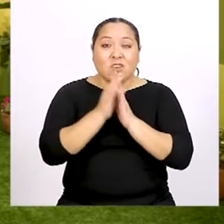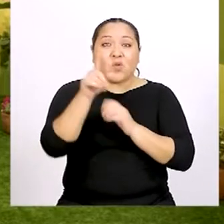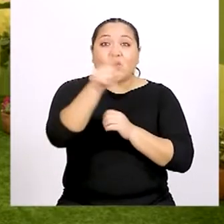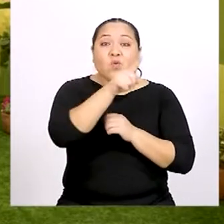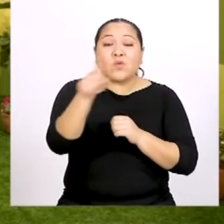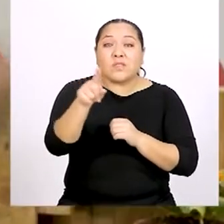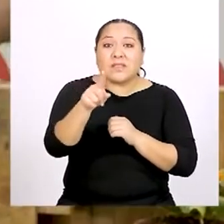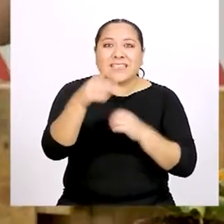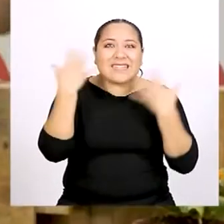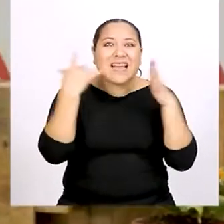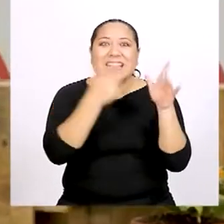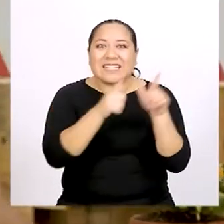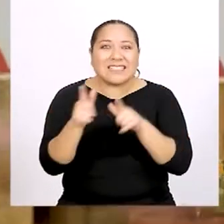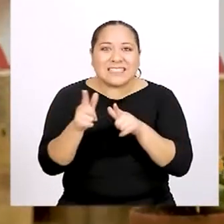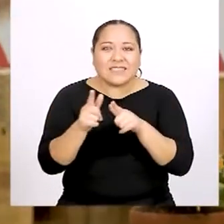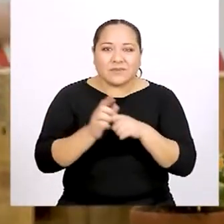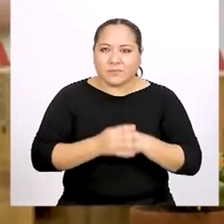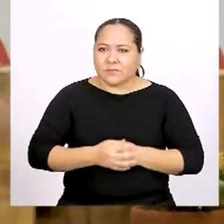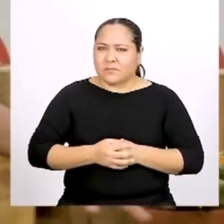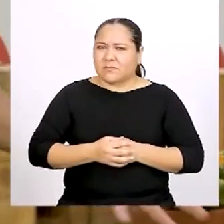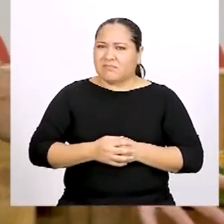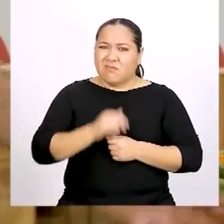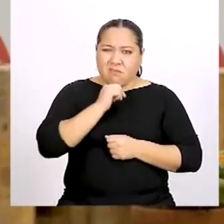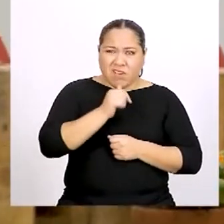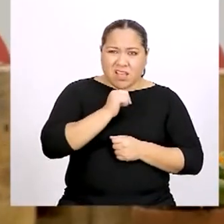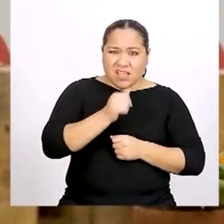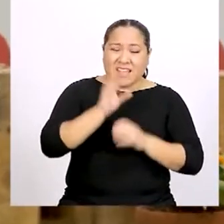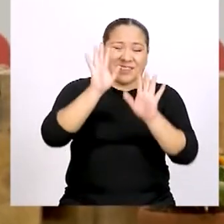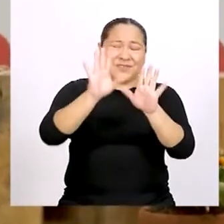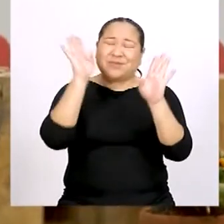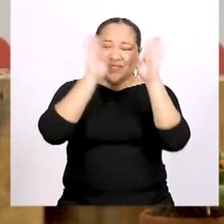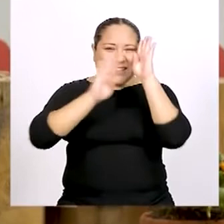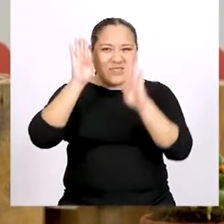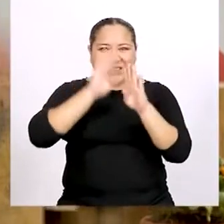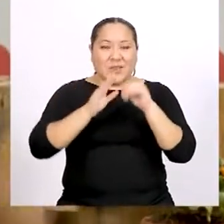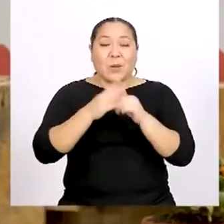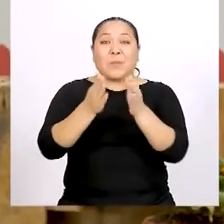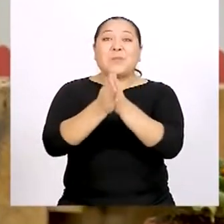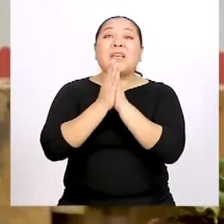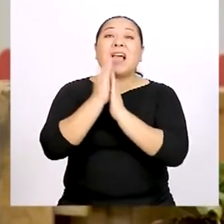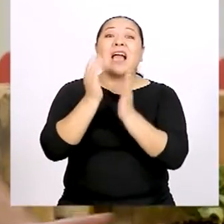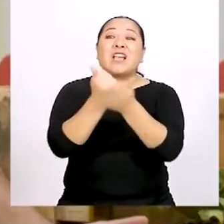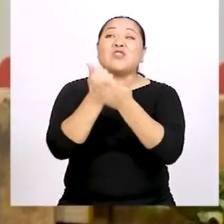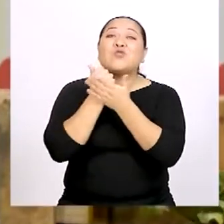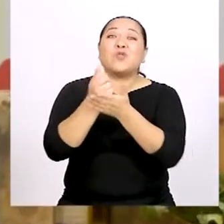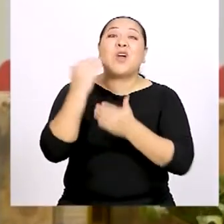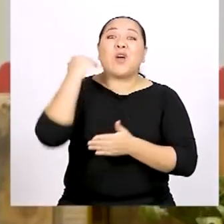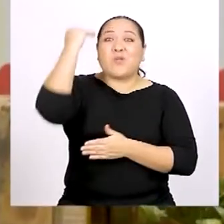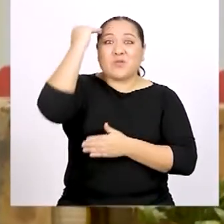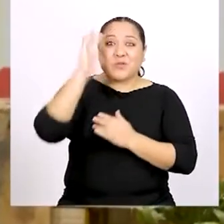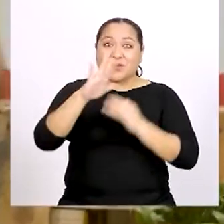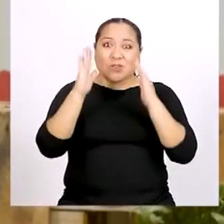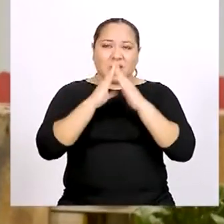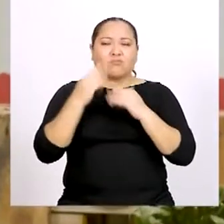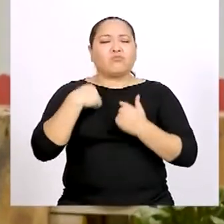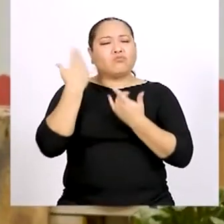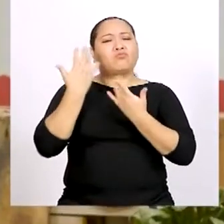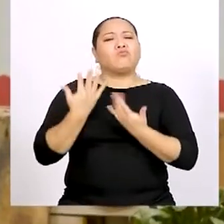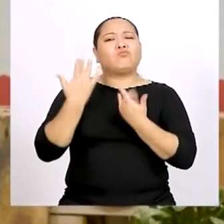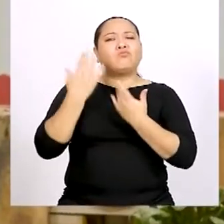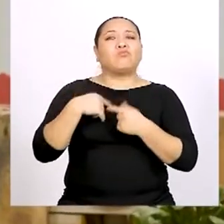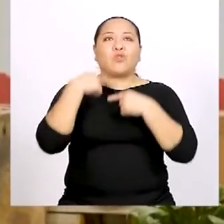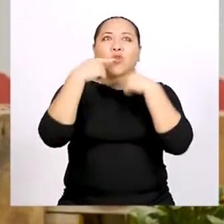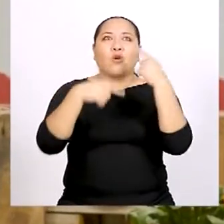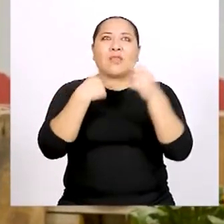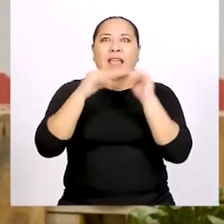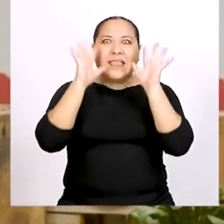¡Listo! ¡Ah! ¿Ustedes lo tienen todo? ¿Aún no? Ah, no se preocupen, pídanle ayuda a un adulto en casa. Yo